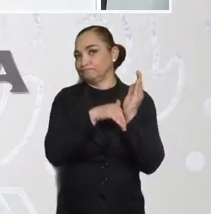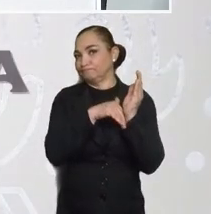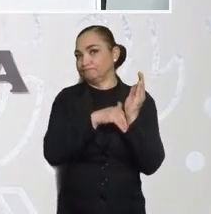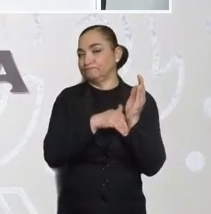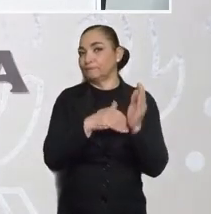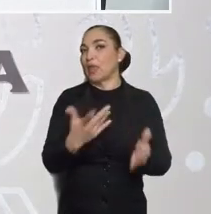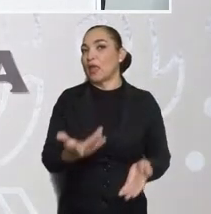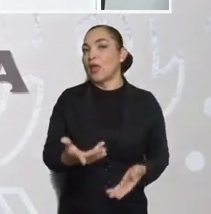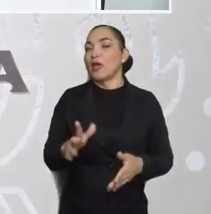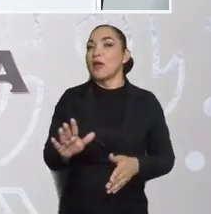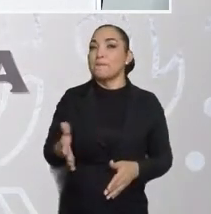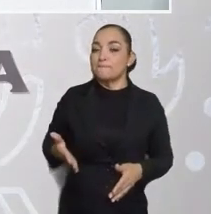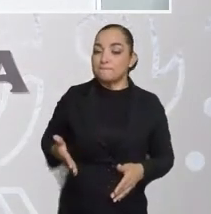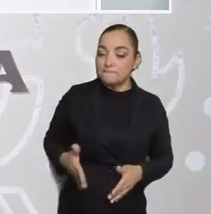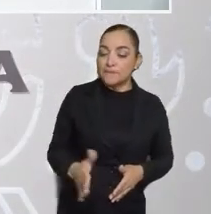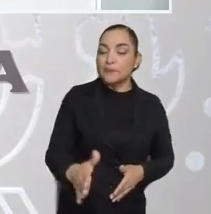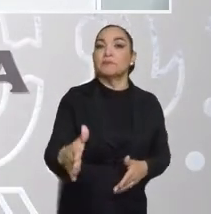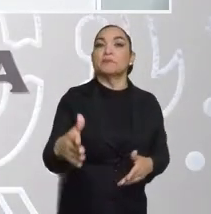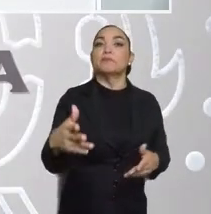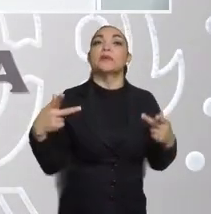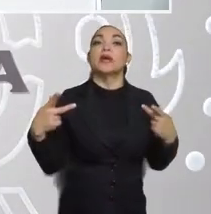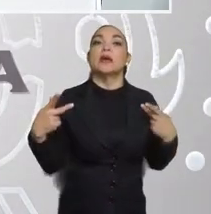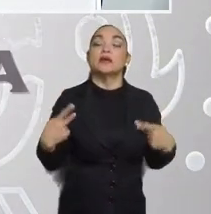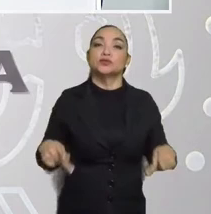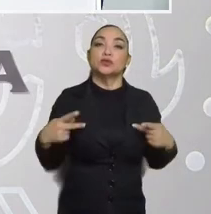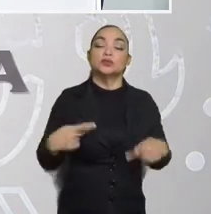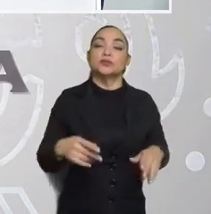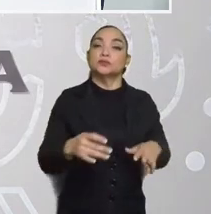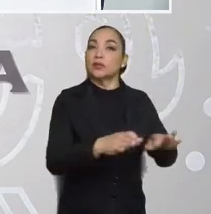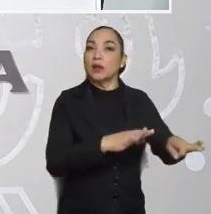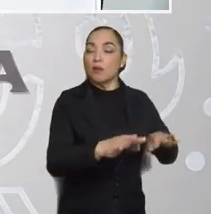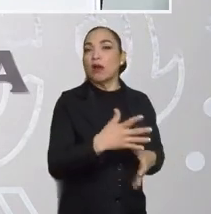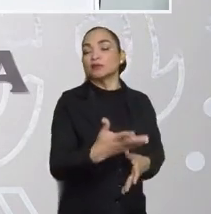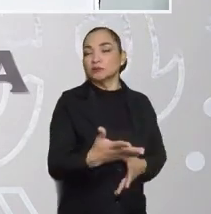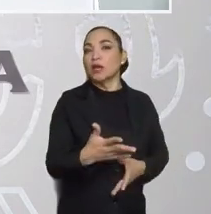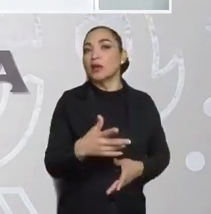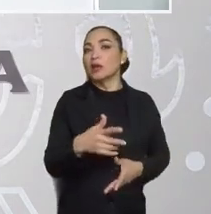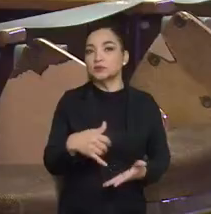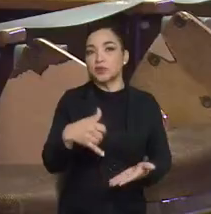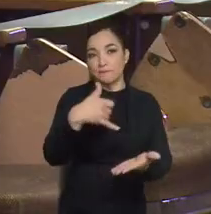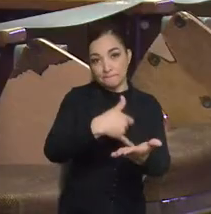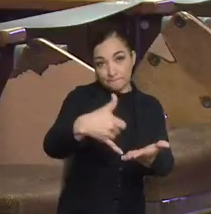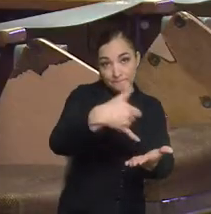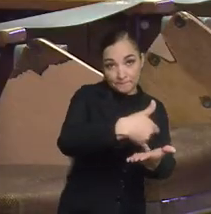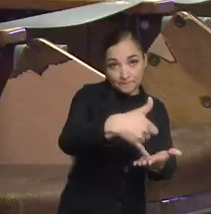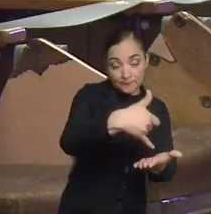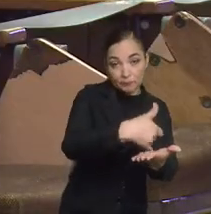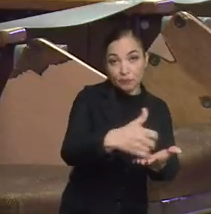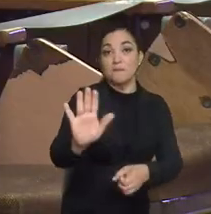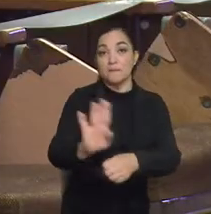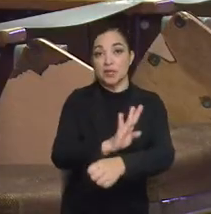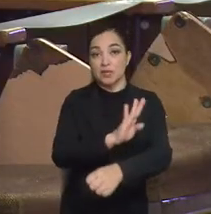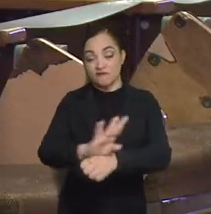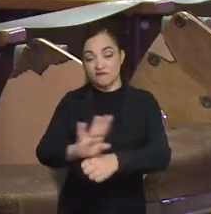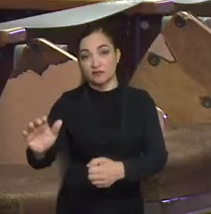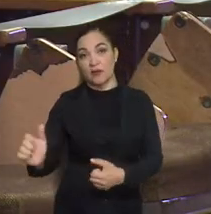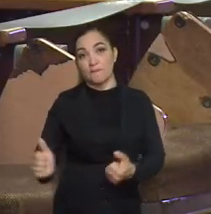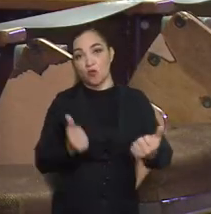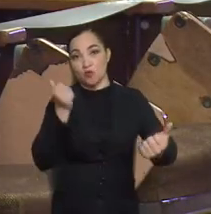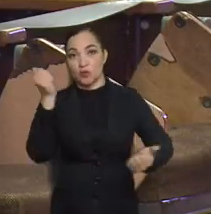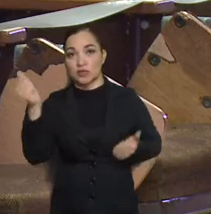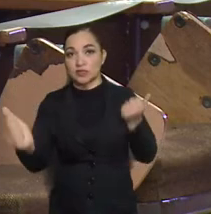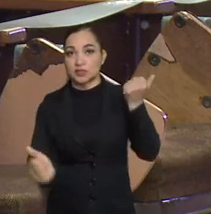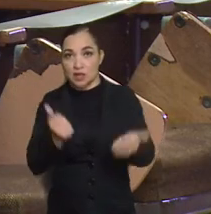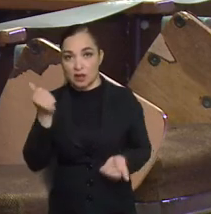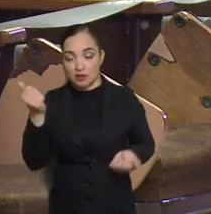pescadores están viendo afectados porque los acuacultores pues están aprovechando para pues beneficiarse con este tipo de